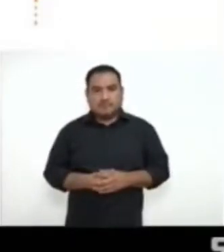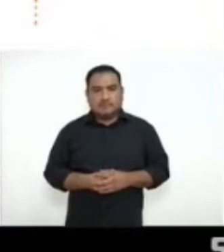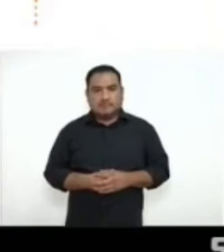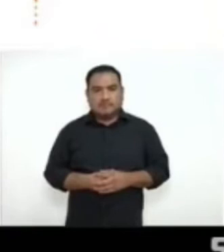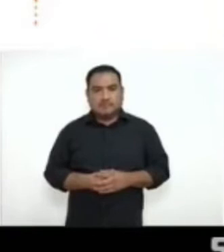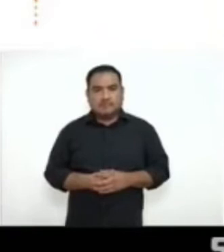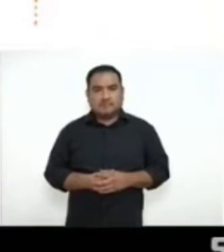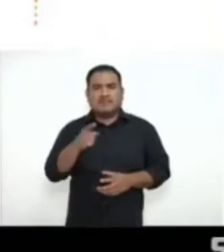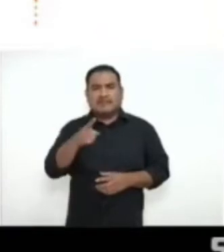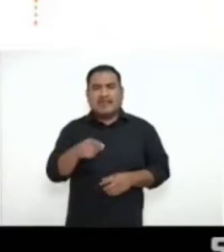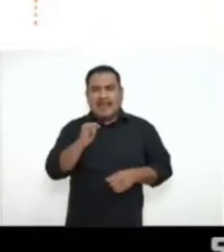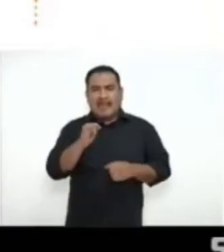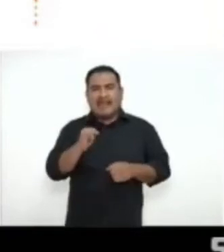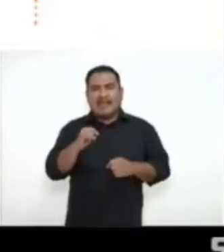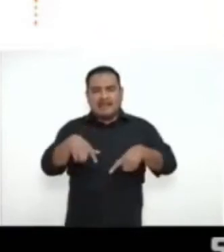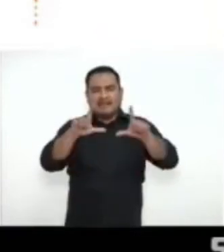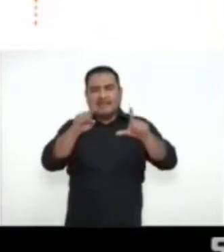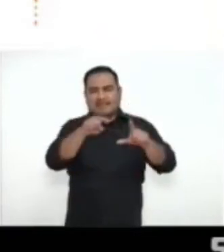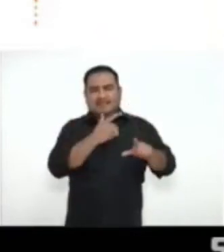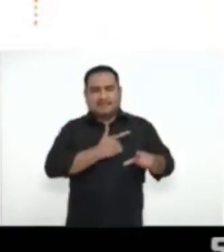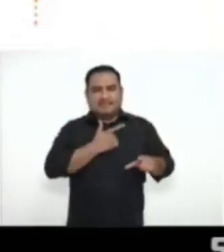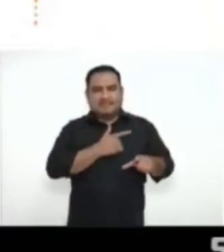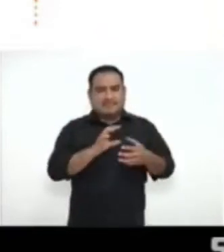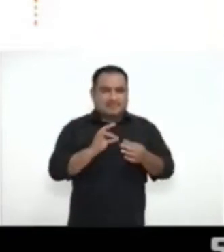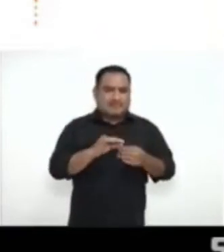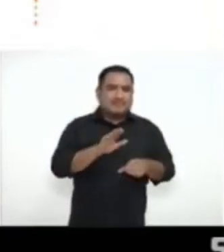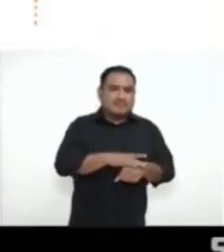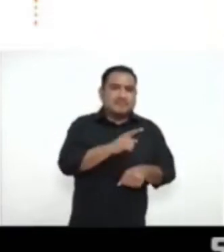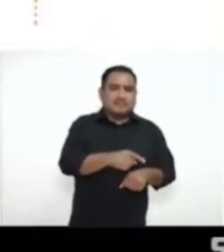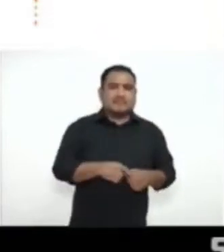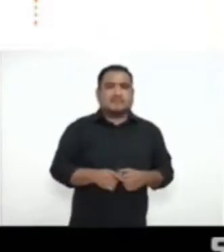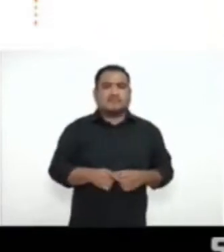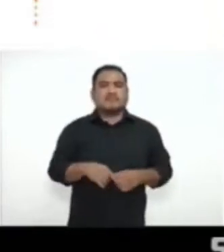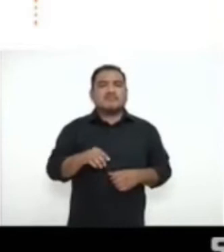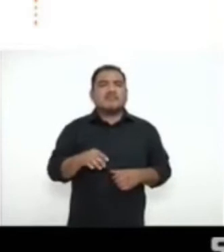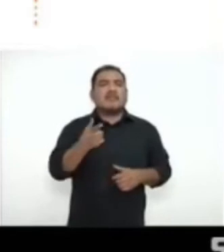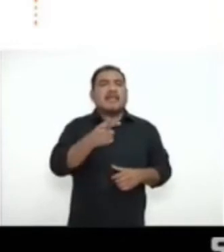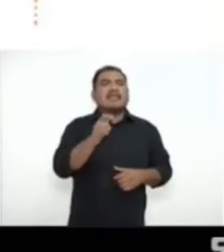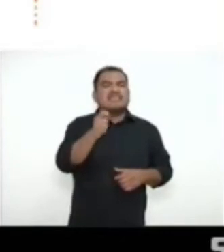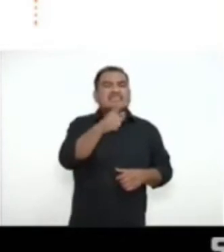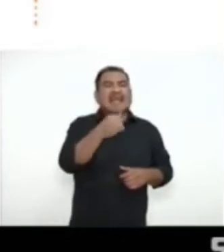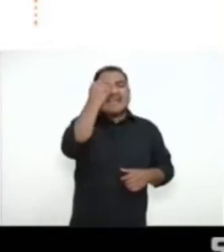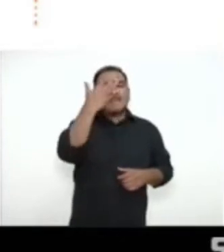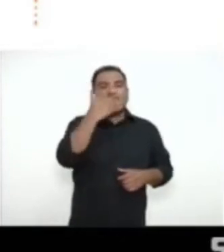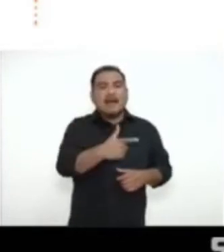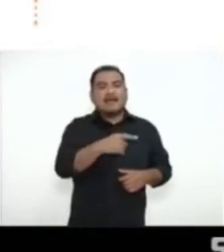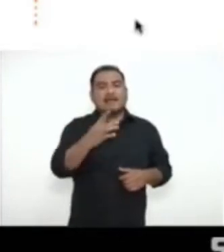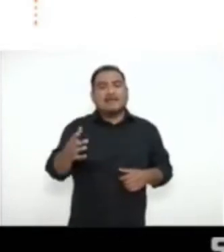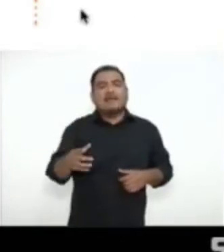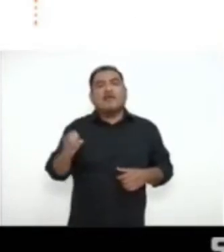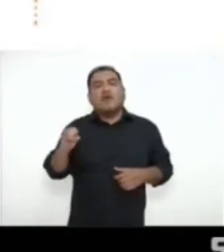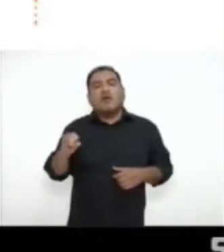esta parte me gusta mucho porque a veces confundimos el mapa con el territorio. En